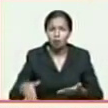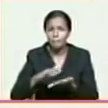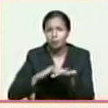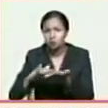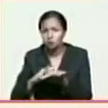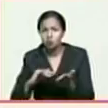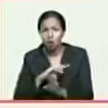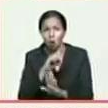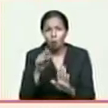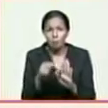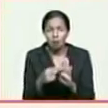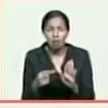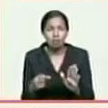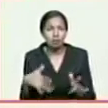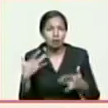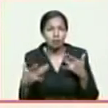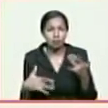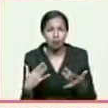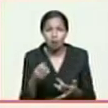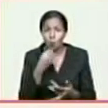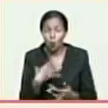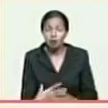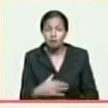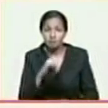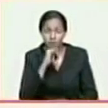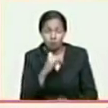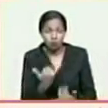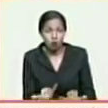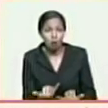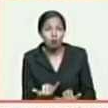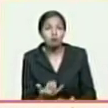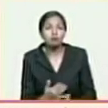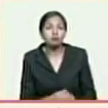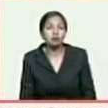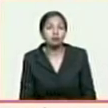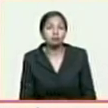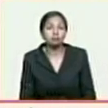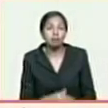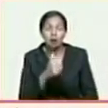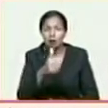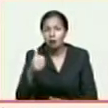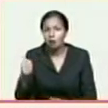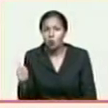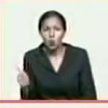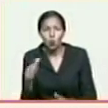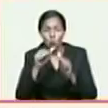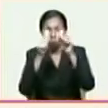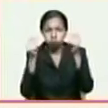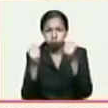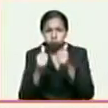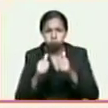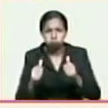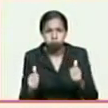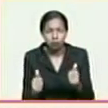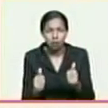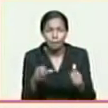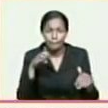esas actividades. Una buena noticia para todas y para todos. El sistema